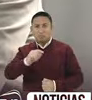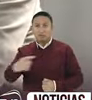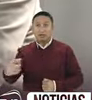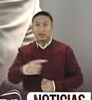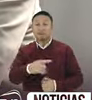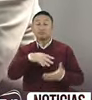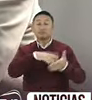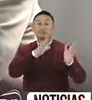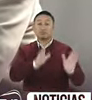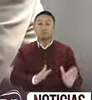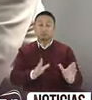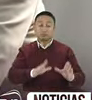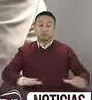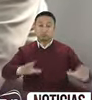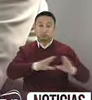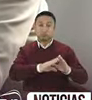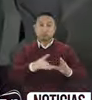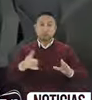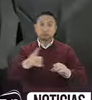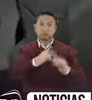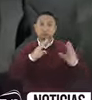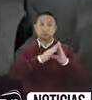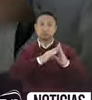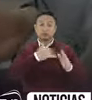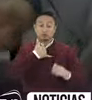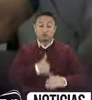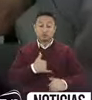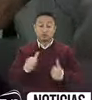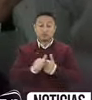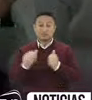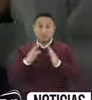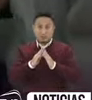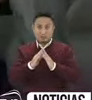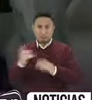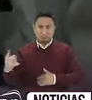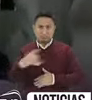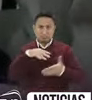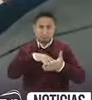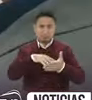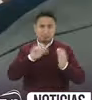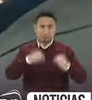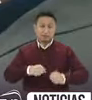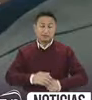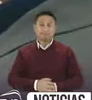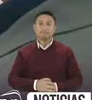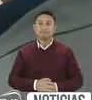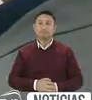a los estudiantes de espacios adecuados en las casas Somos, cercanas a sus domicilios. Informó Mauricio.